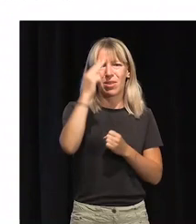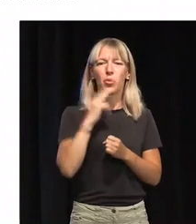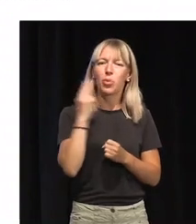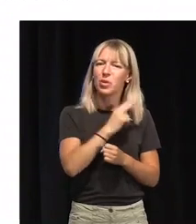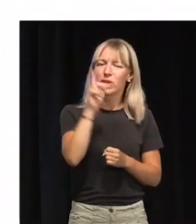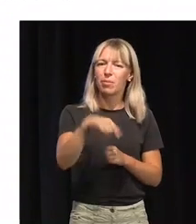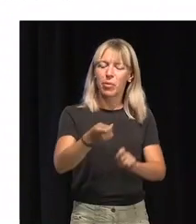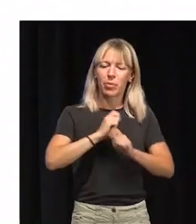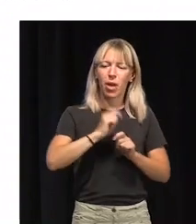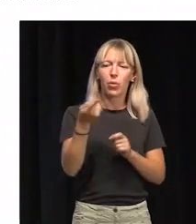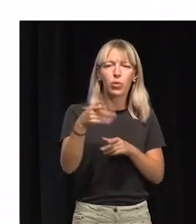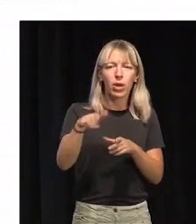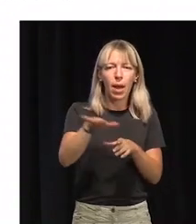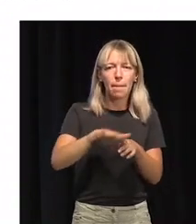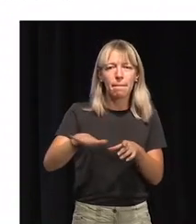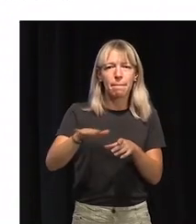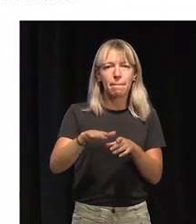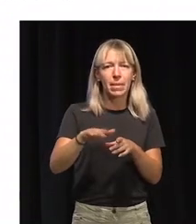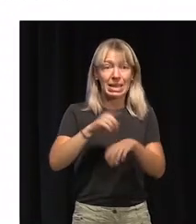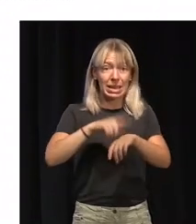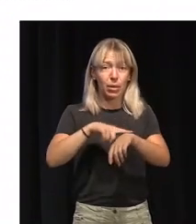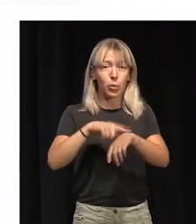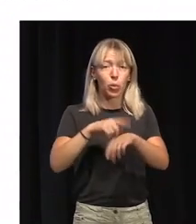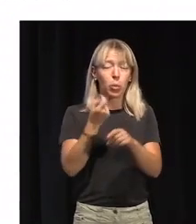nos cedieseis una parte de vuestro tiempo para